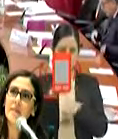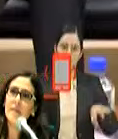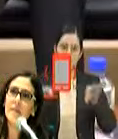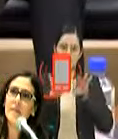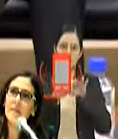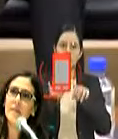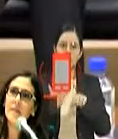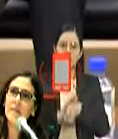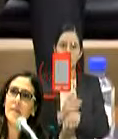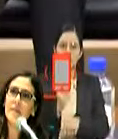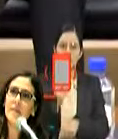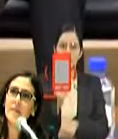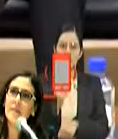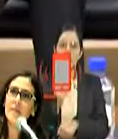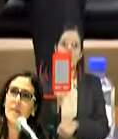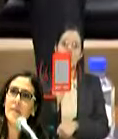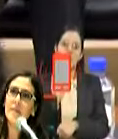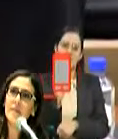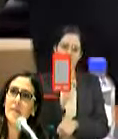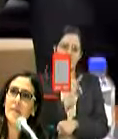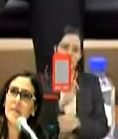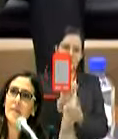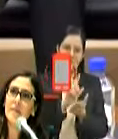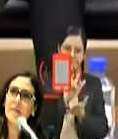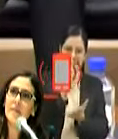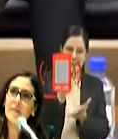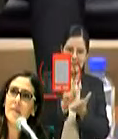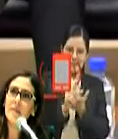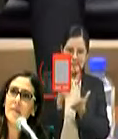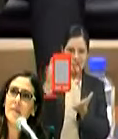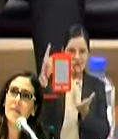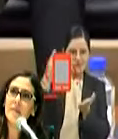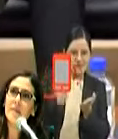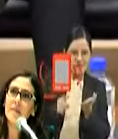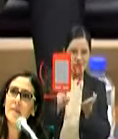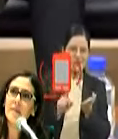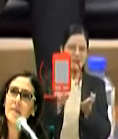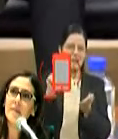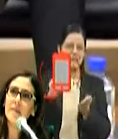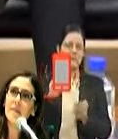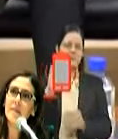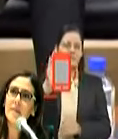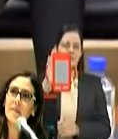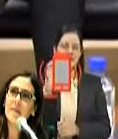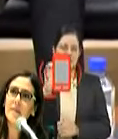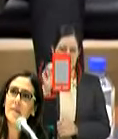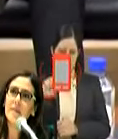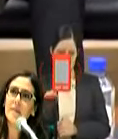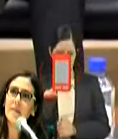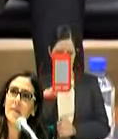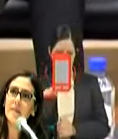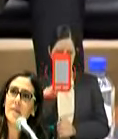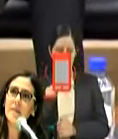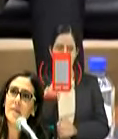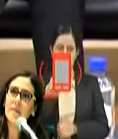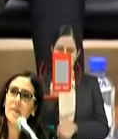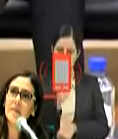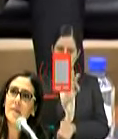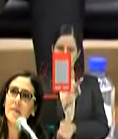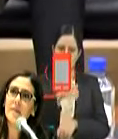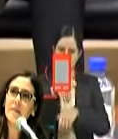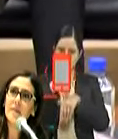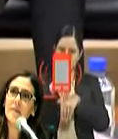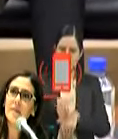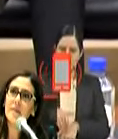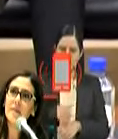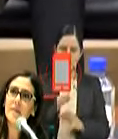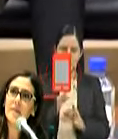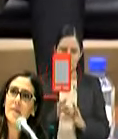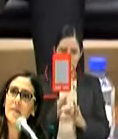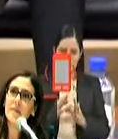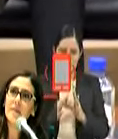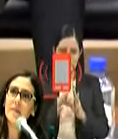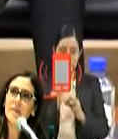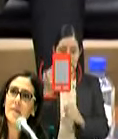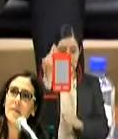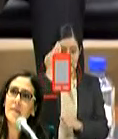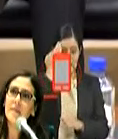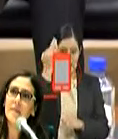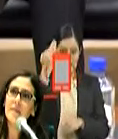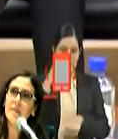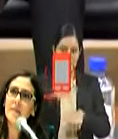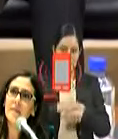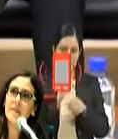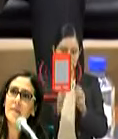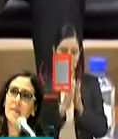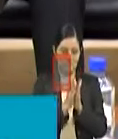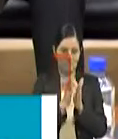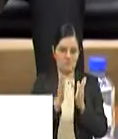con propuestas, no pueden pedir el voto. Y este es un tiempo prolongado, pero que debe de ser muy cuidado por parte de las